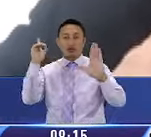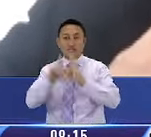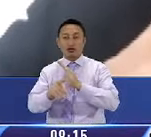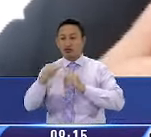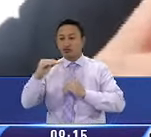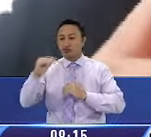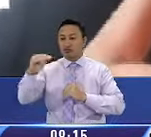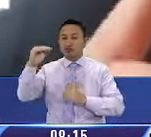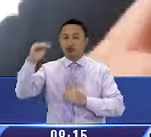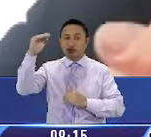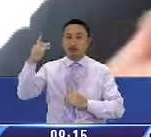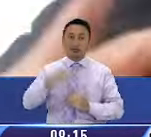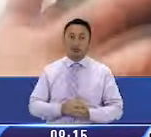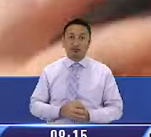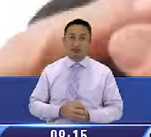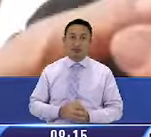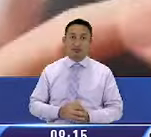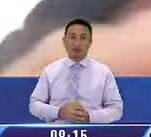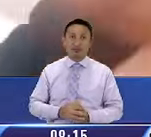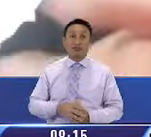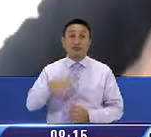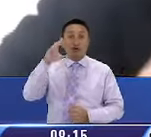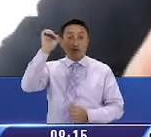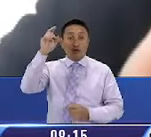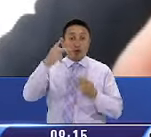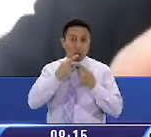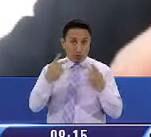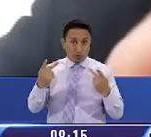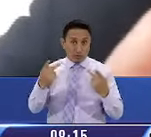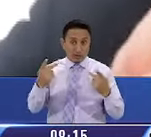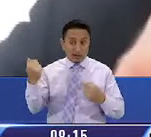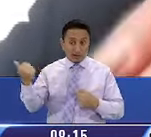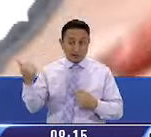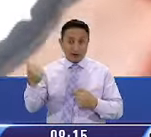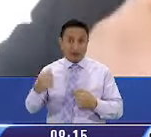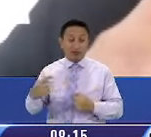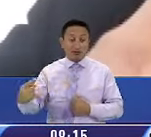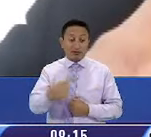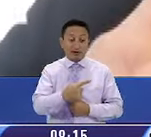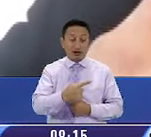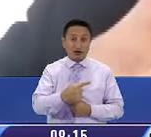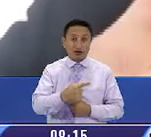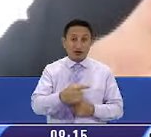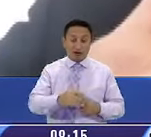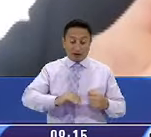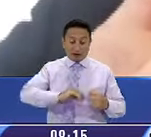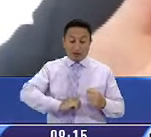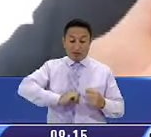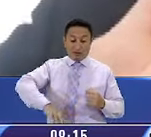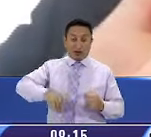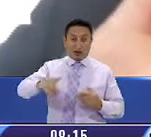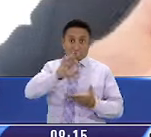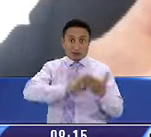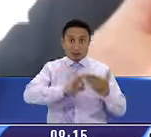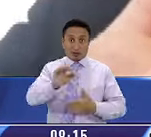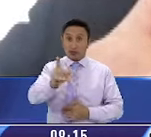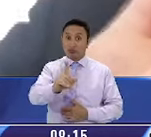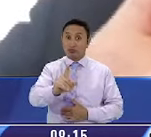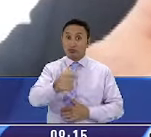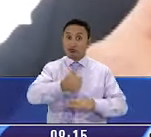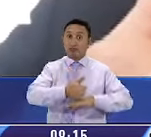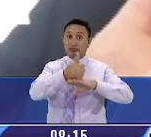constitucionales y además en la opinión pública, para que este crimen no sea autorizado por la